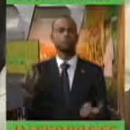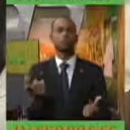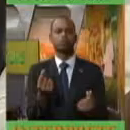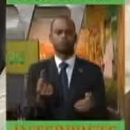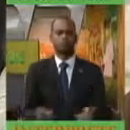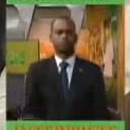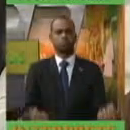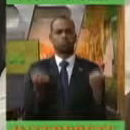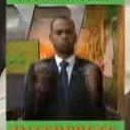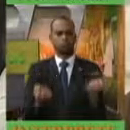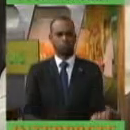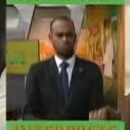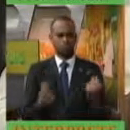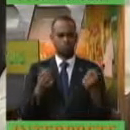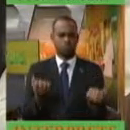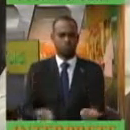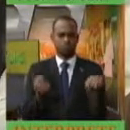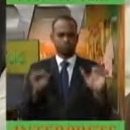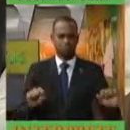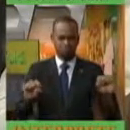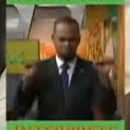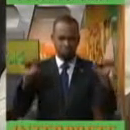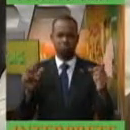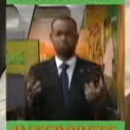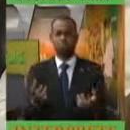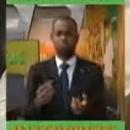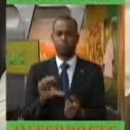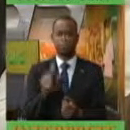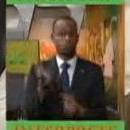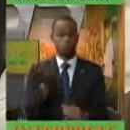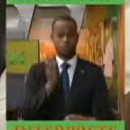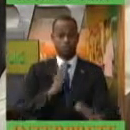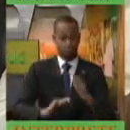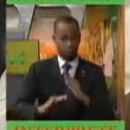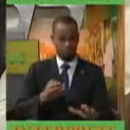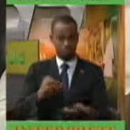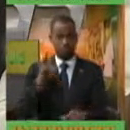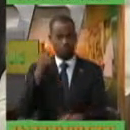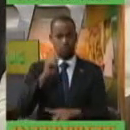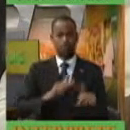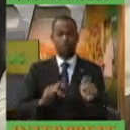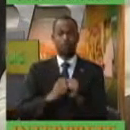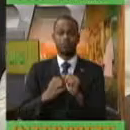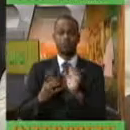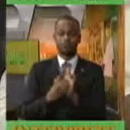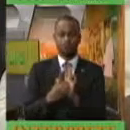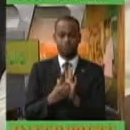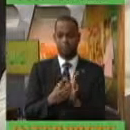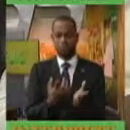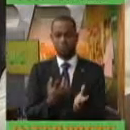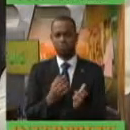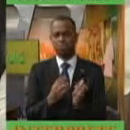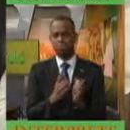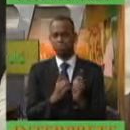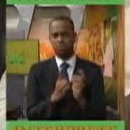pesas, una nueva disciplina de artes marciales para personas con discapacidad y sin